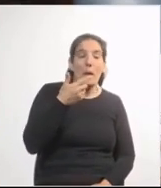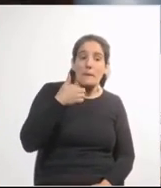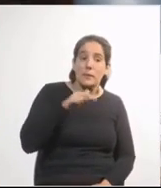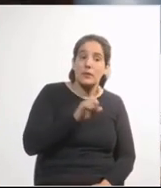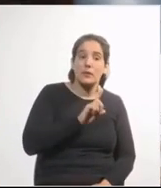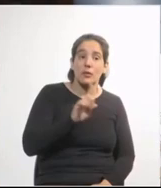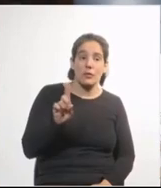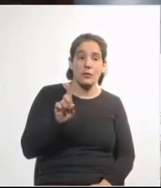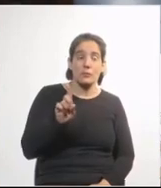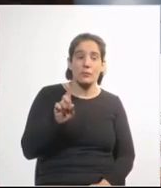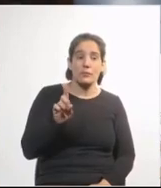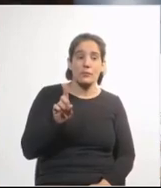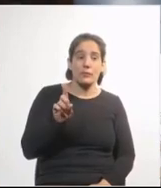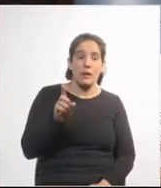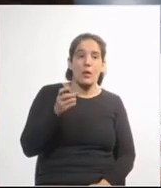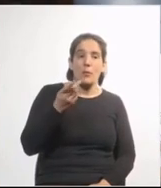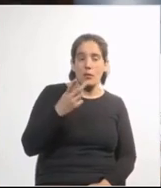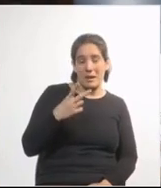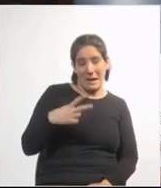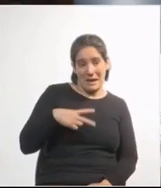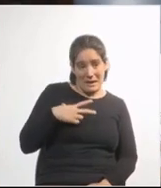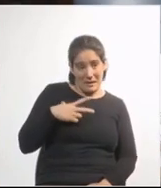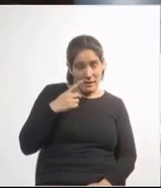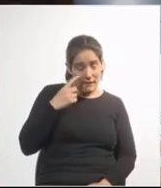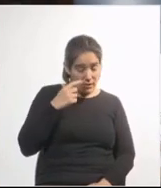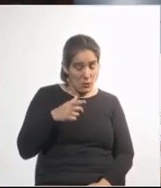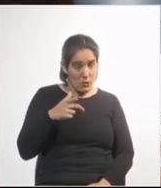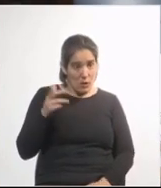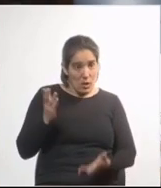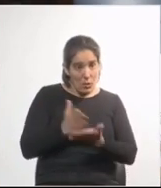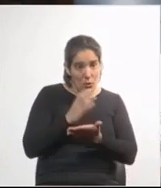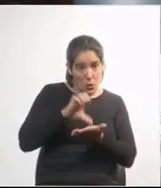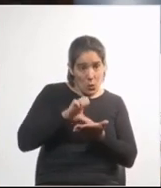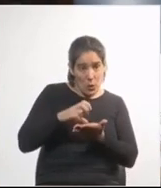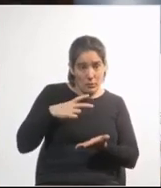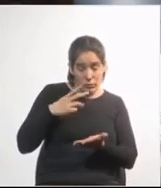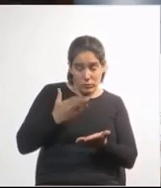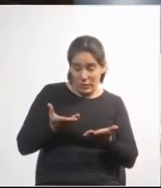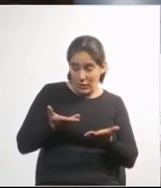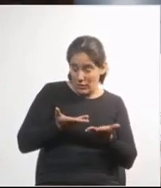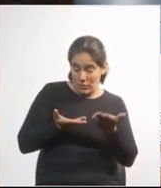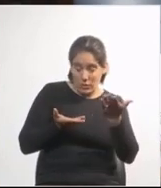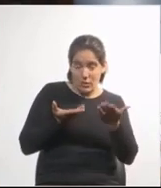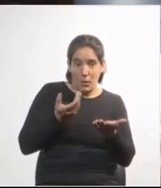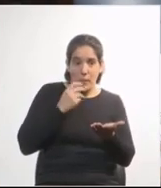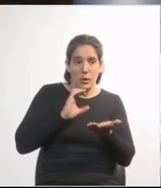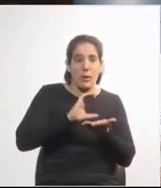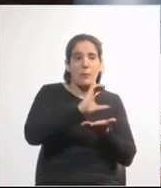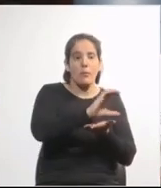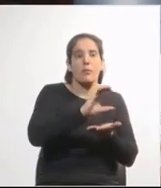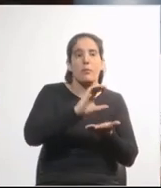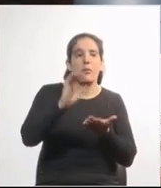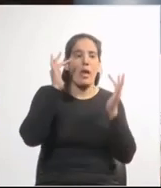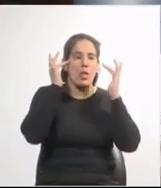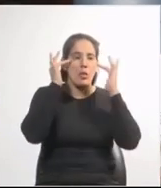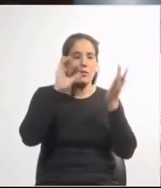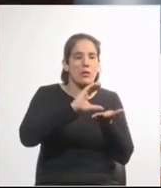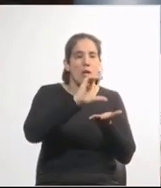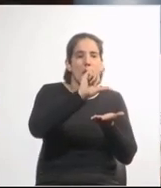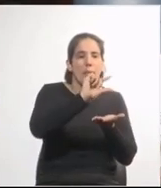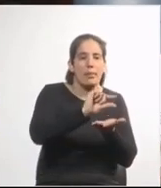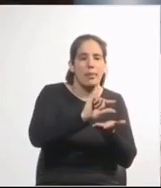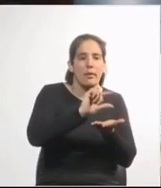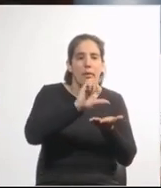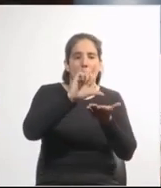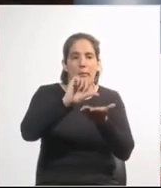es, el nivel de riqueza que se genera en el país, que se destina a la educación, tal cual existía